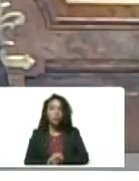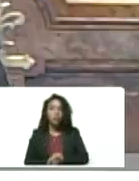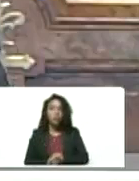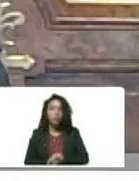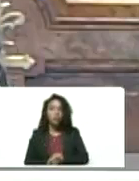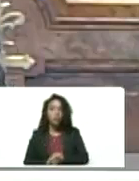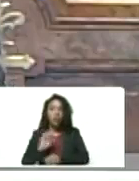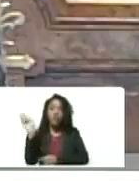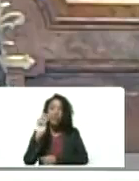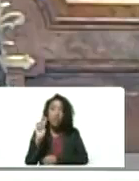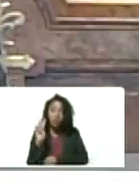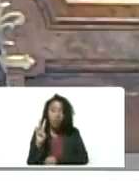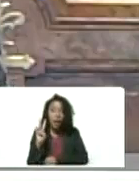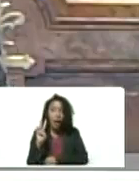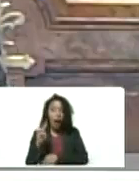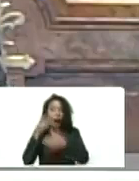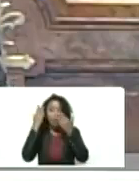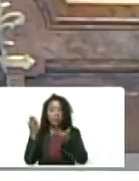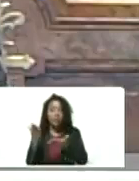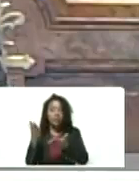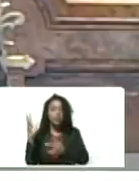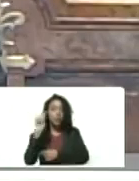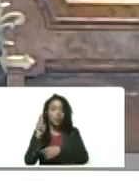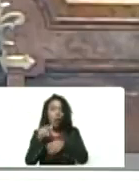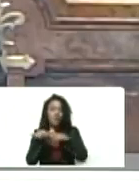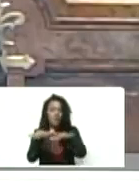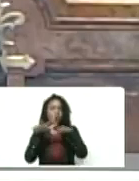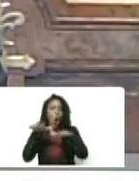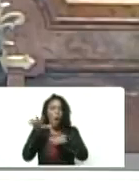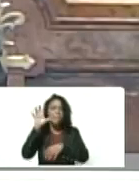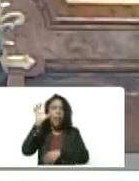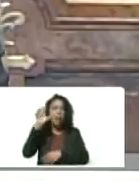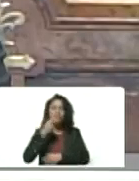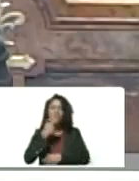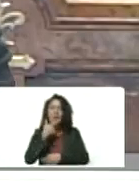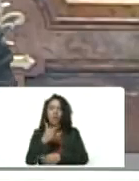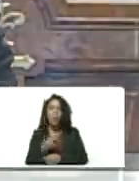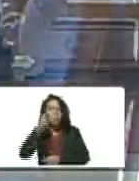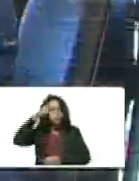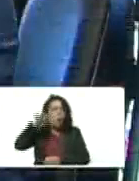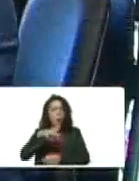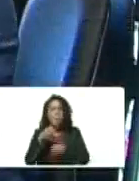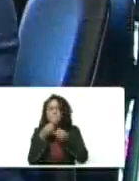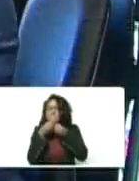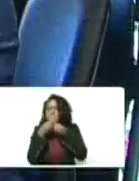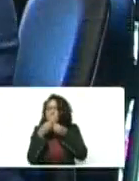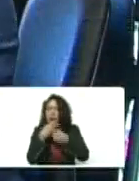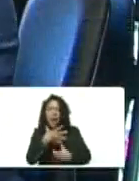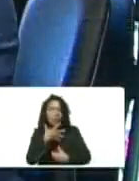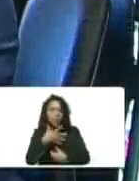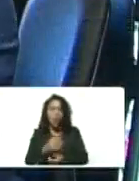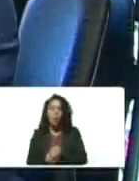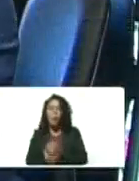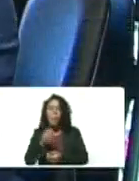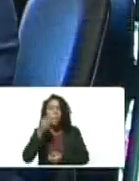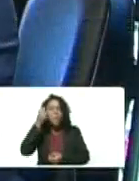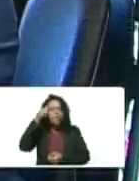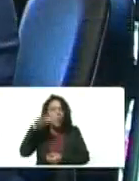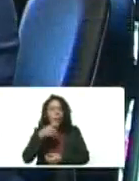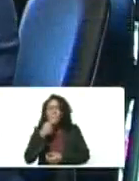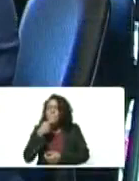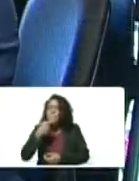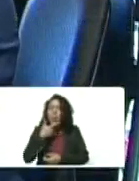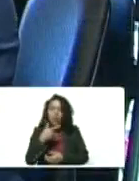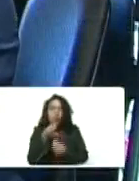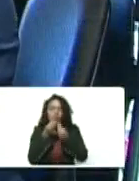bien eso les venezuela es un medio país con un pueblo hermoso déjeme decirles y fijar un pueblo hermoso